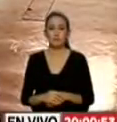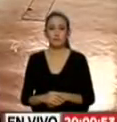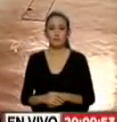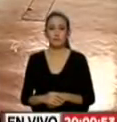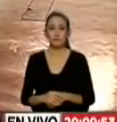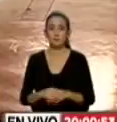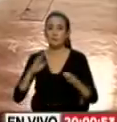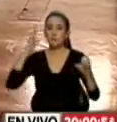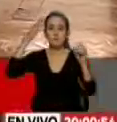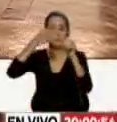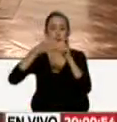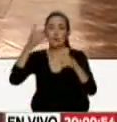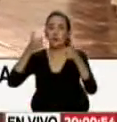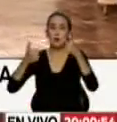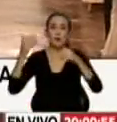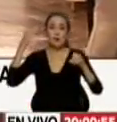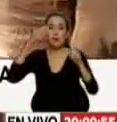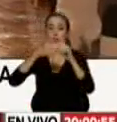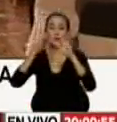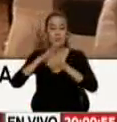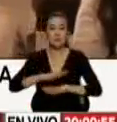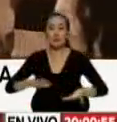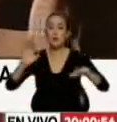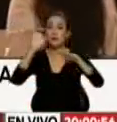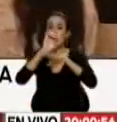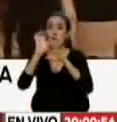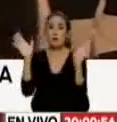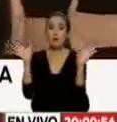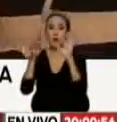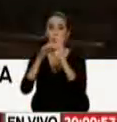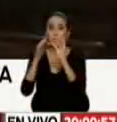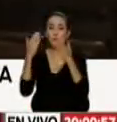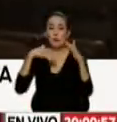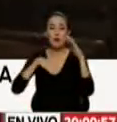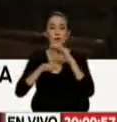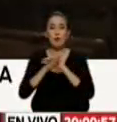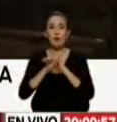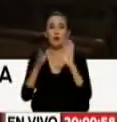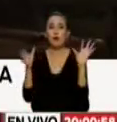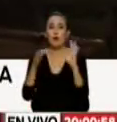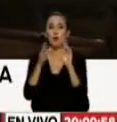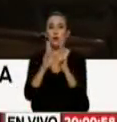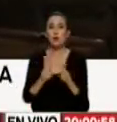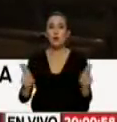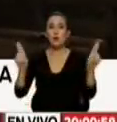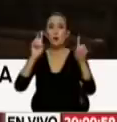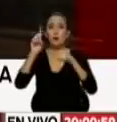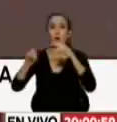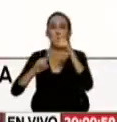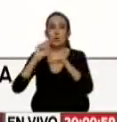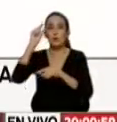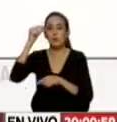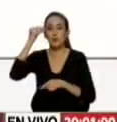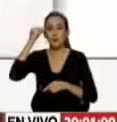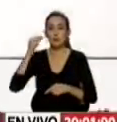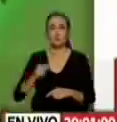Con el objetivo de transparentar su gestión, Ecuador oficializó su incorporación a la Alianza para el Gobierno Abierto.